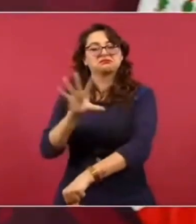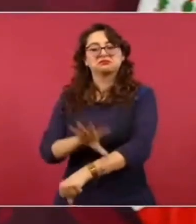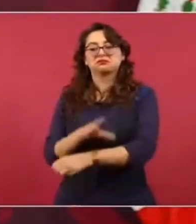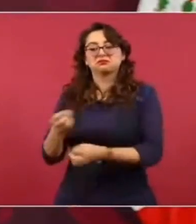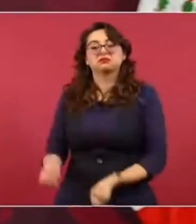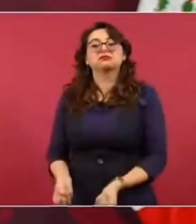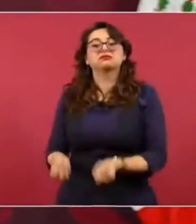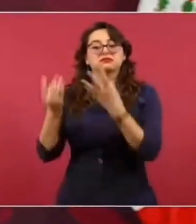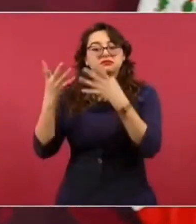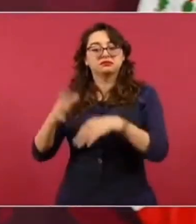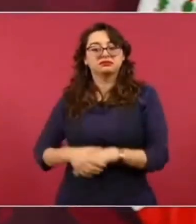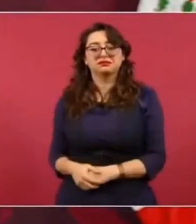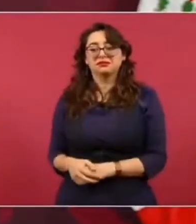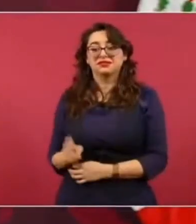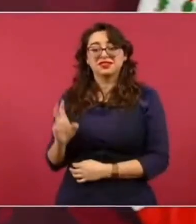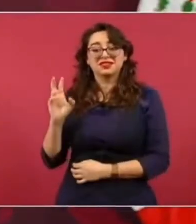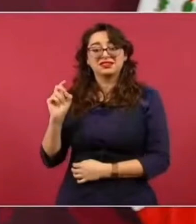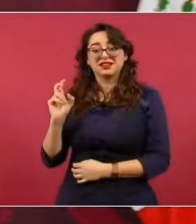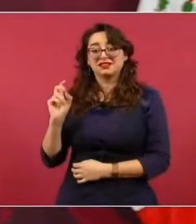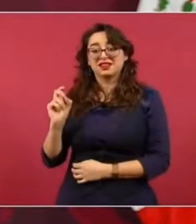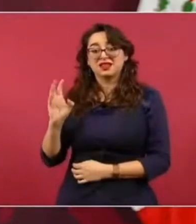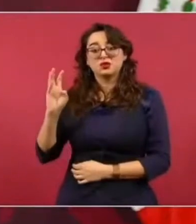Solo 39.